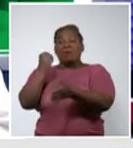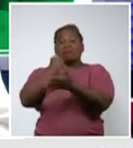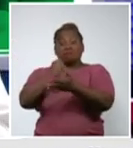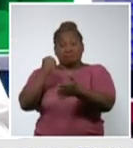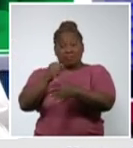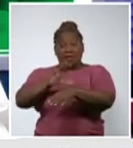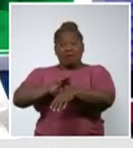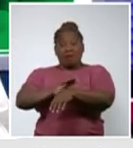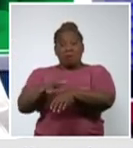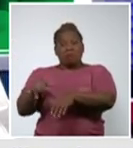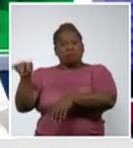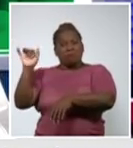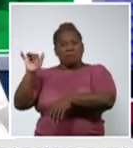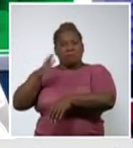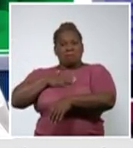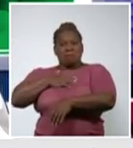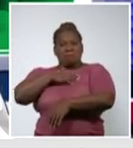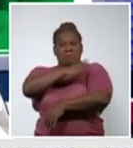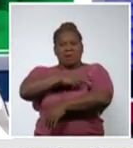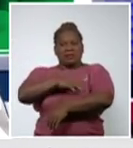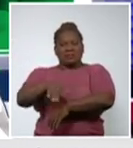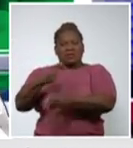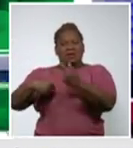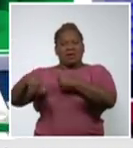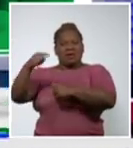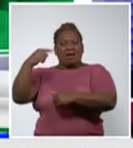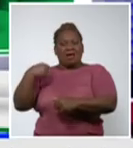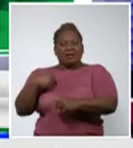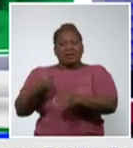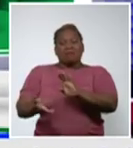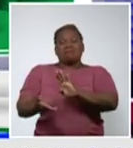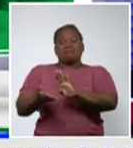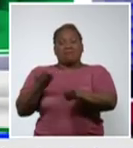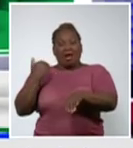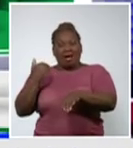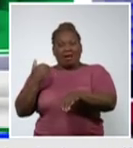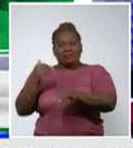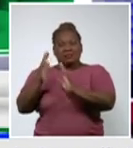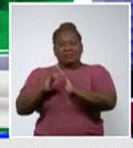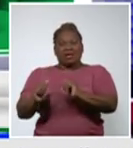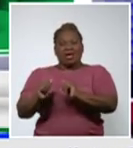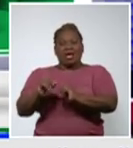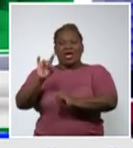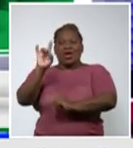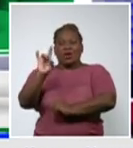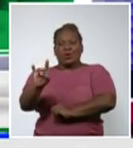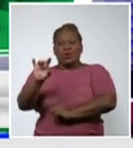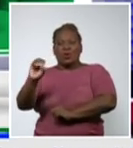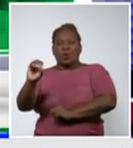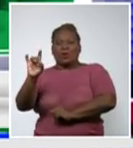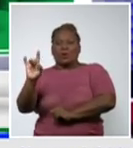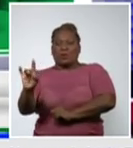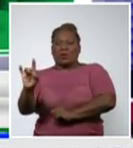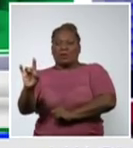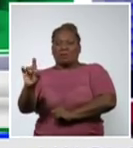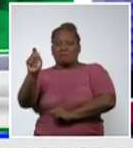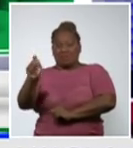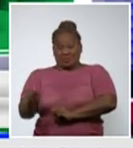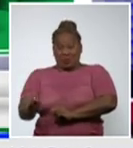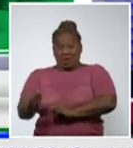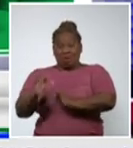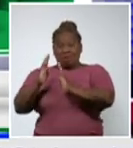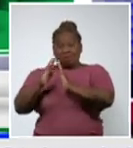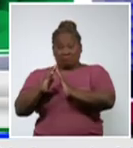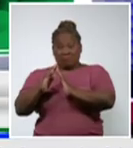ayer un balance positivo de altas confirmados, 909 en el día de ayer.